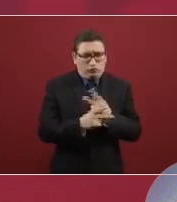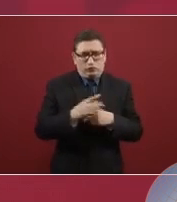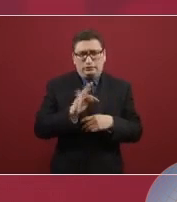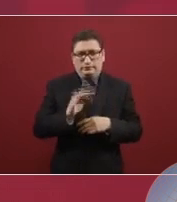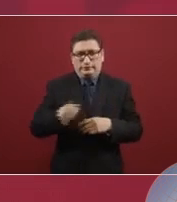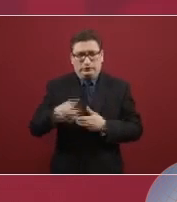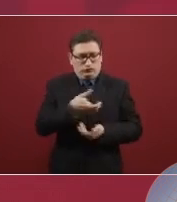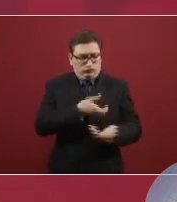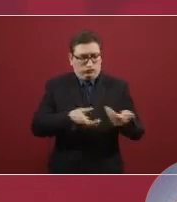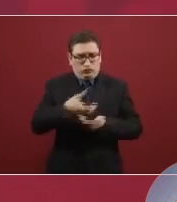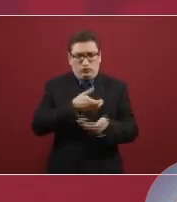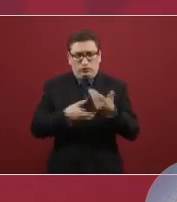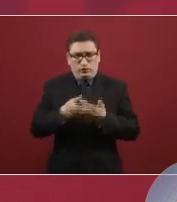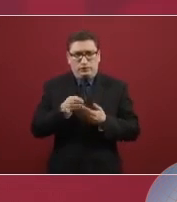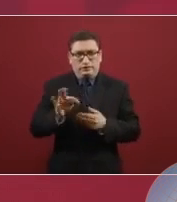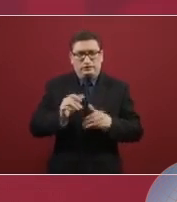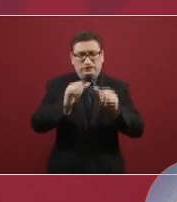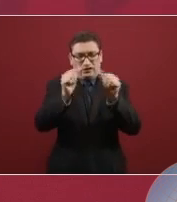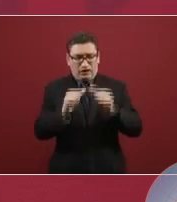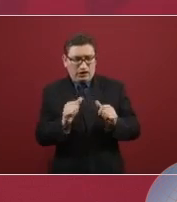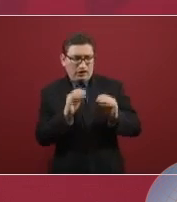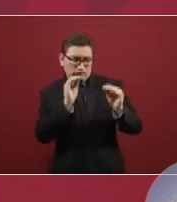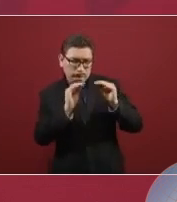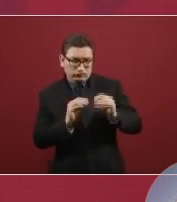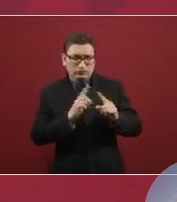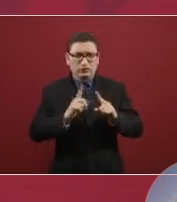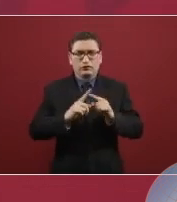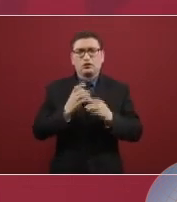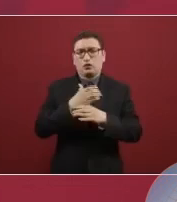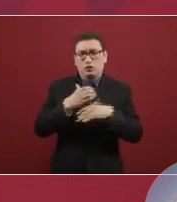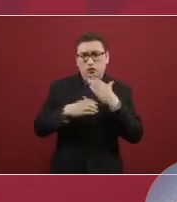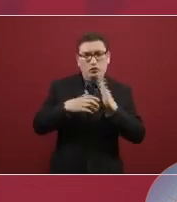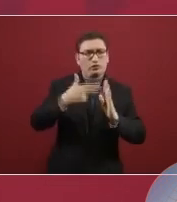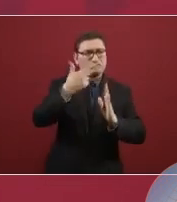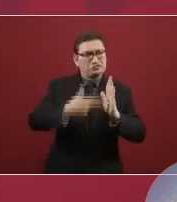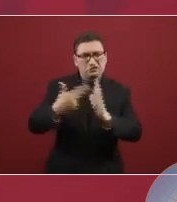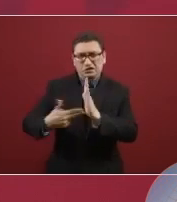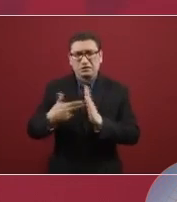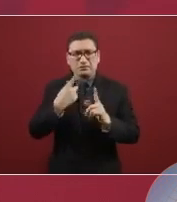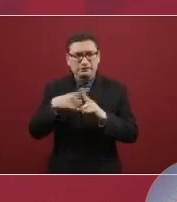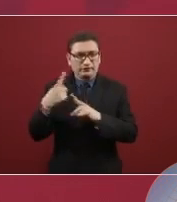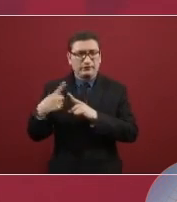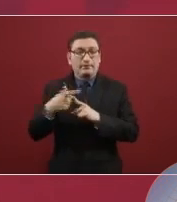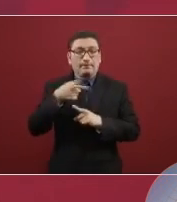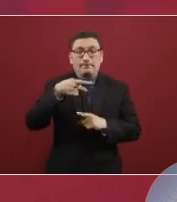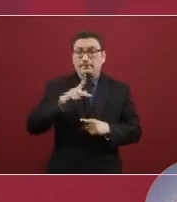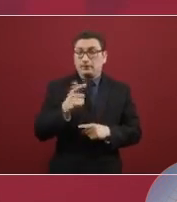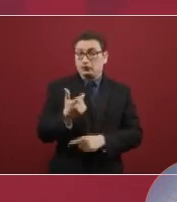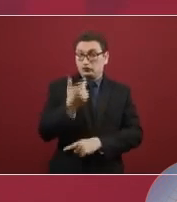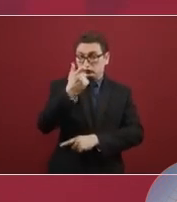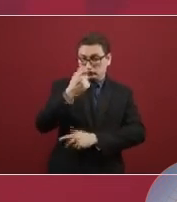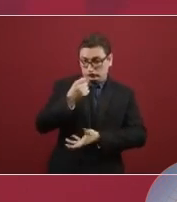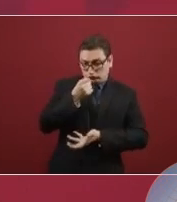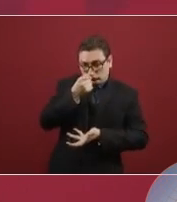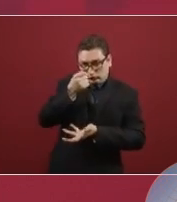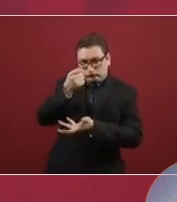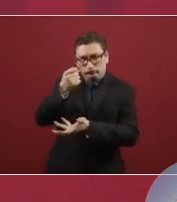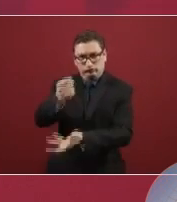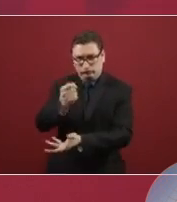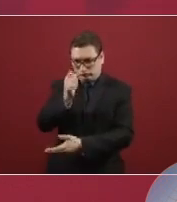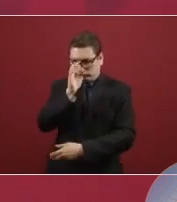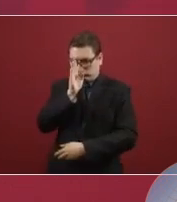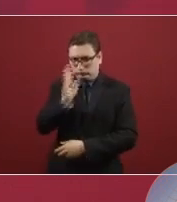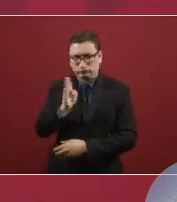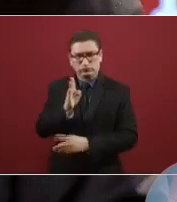artesanos comprar equipos herramientas pero entregarlo de manera